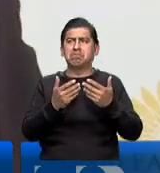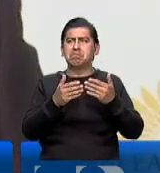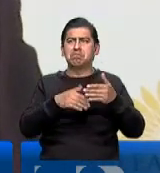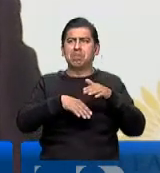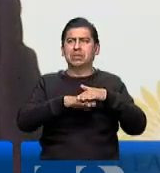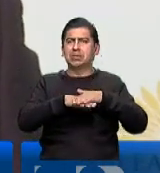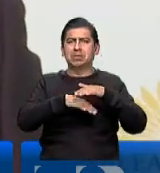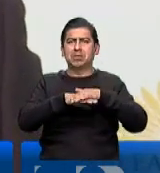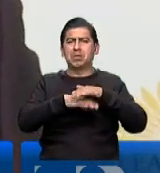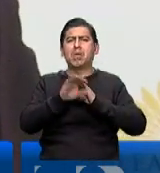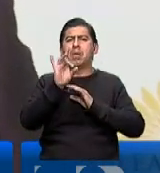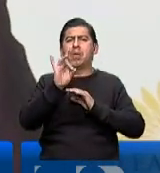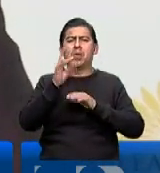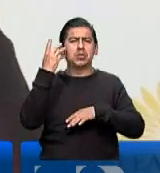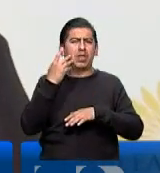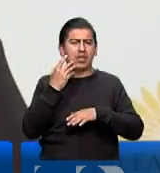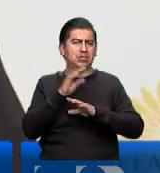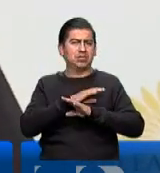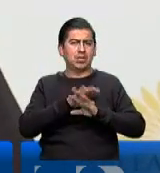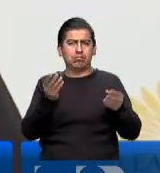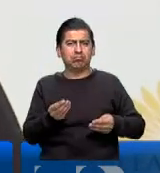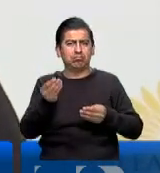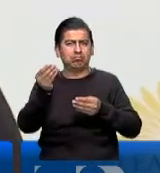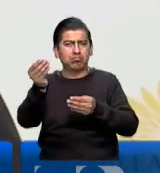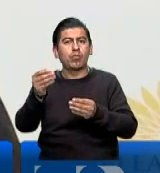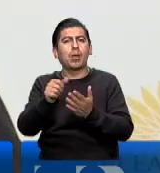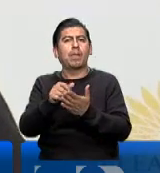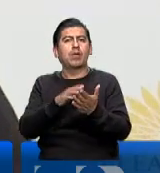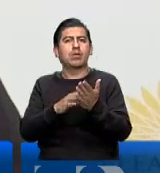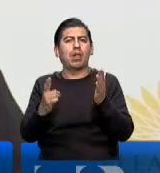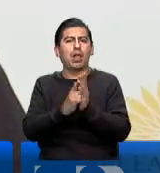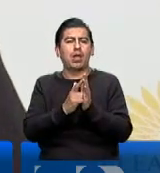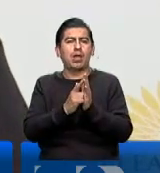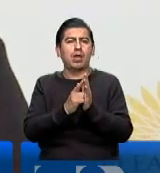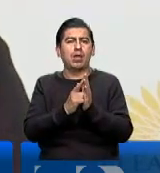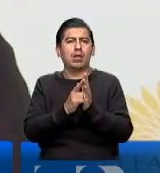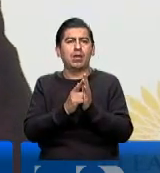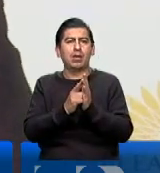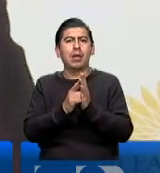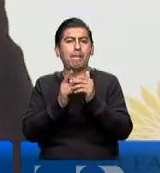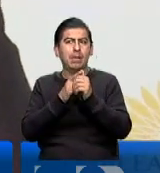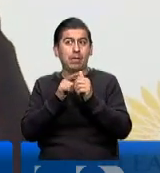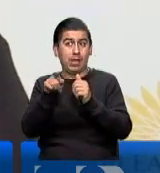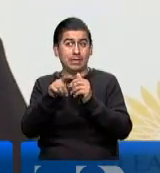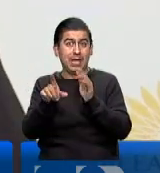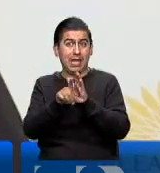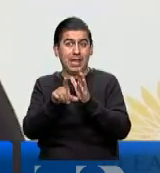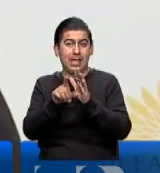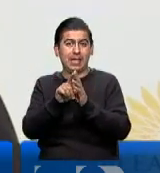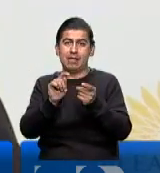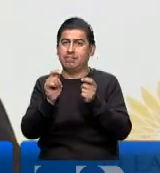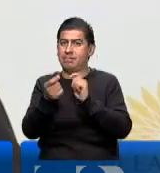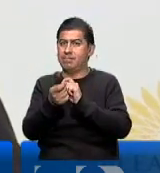máximo unos ocho días y estaremos presentando el proyecto de ley primero derogando el proyecto de ley que ha sido